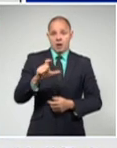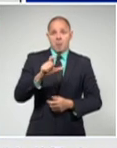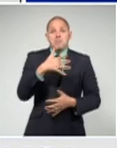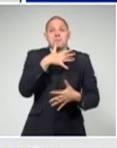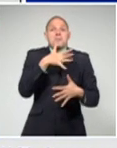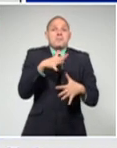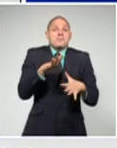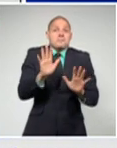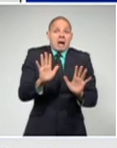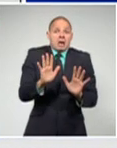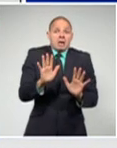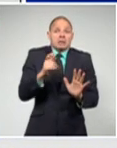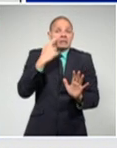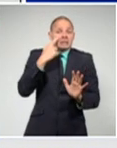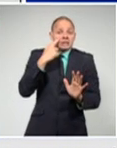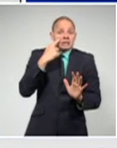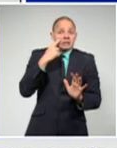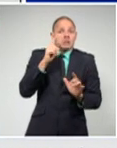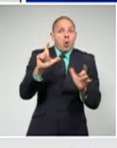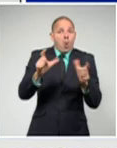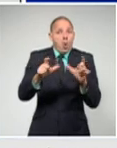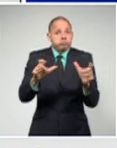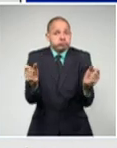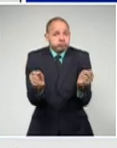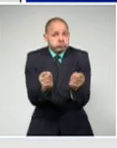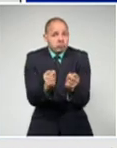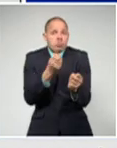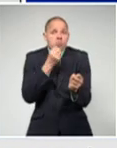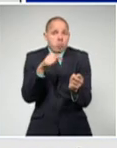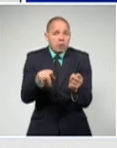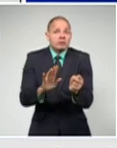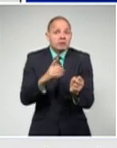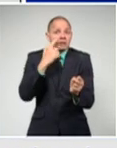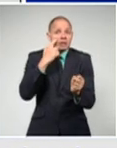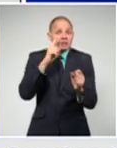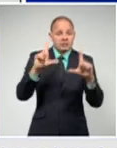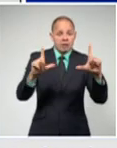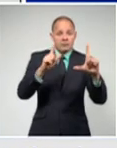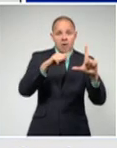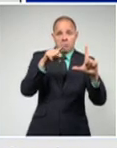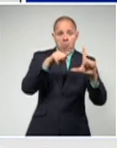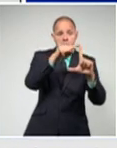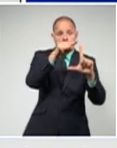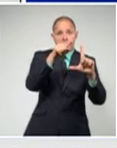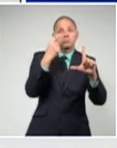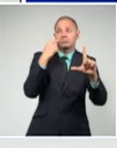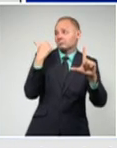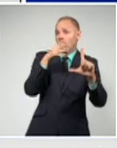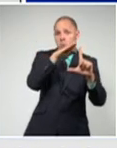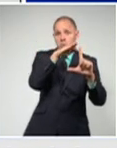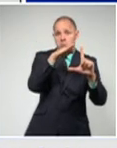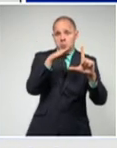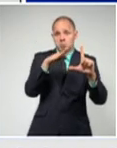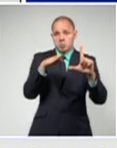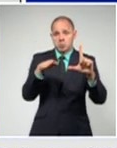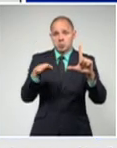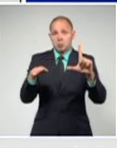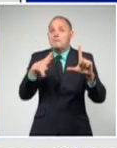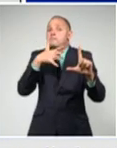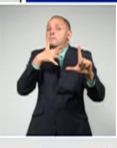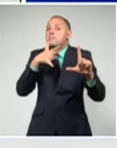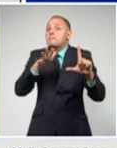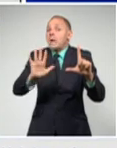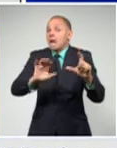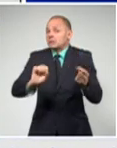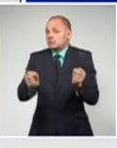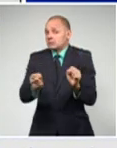cifras elevadas todavía, pero va a la reducción, como se puede ver en el gráfico. Ha reportado